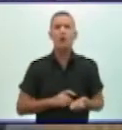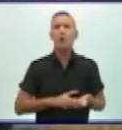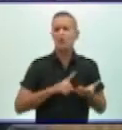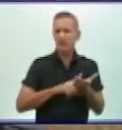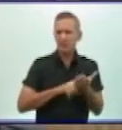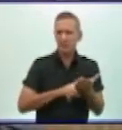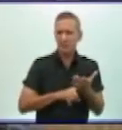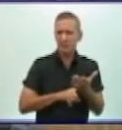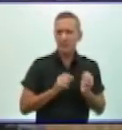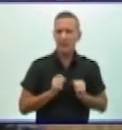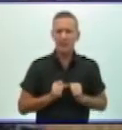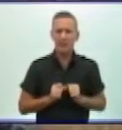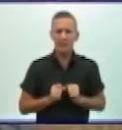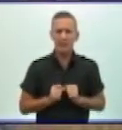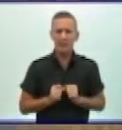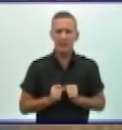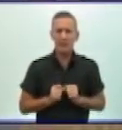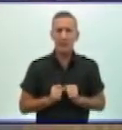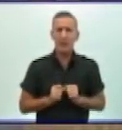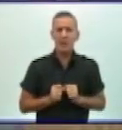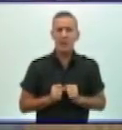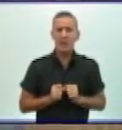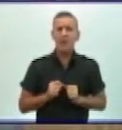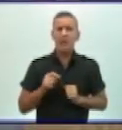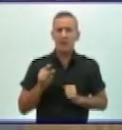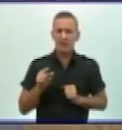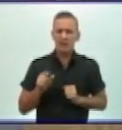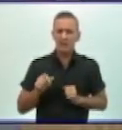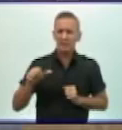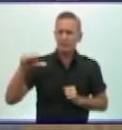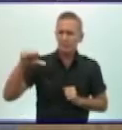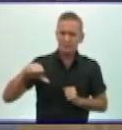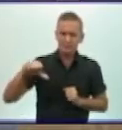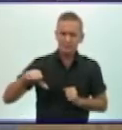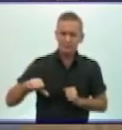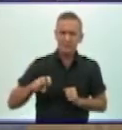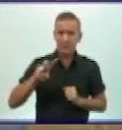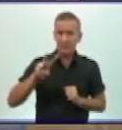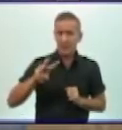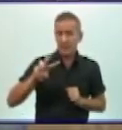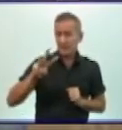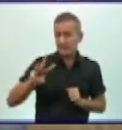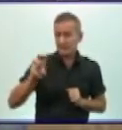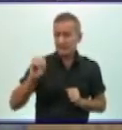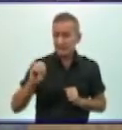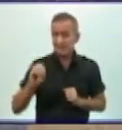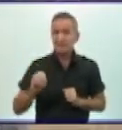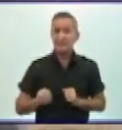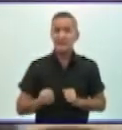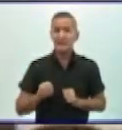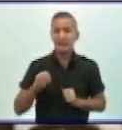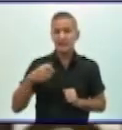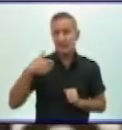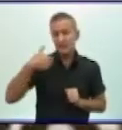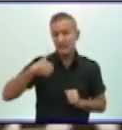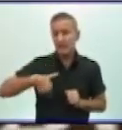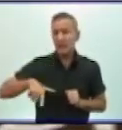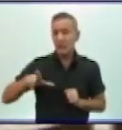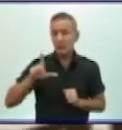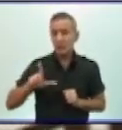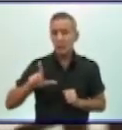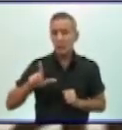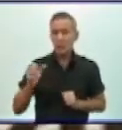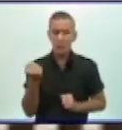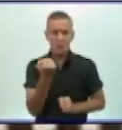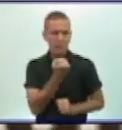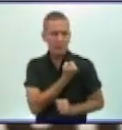hecho, uno de los golpes más terribles que recibe Fran País es cuando el 30 de junio, bueno, asesinan a Josué. Fran fue un estudiante